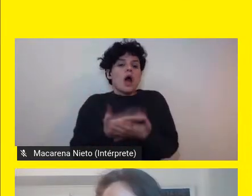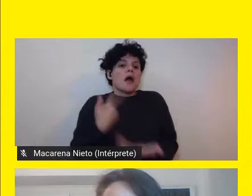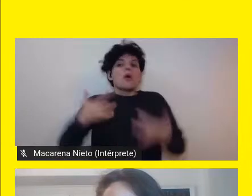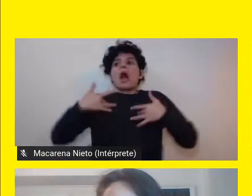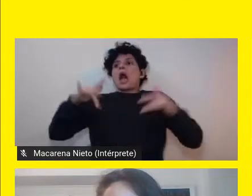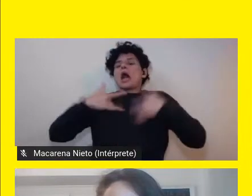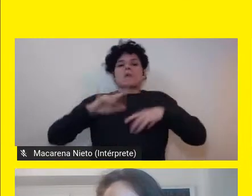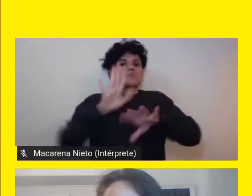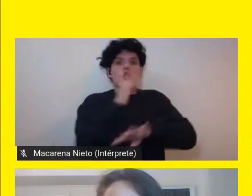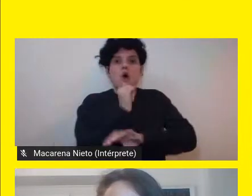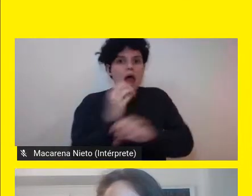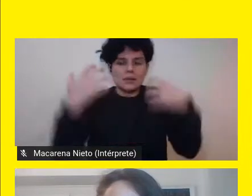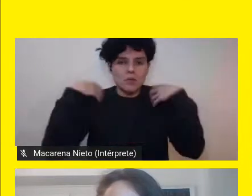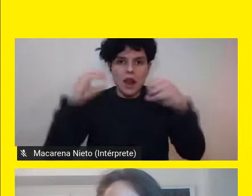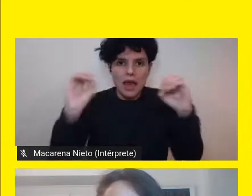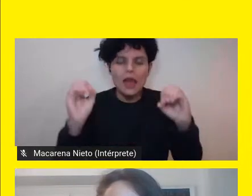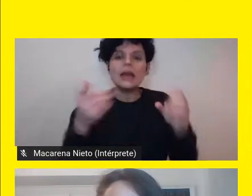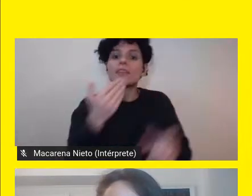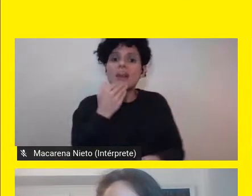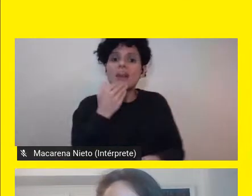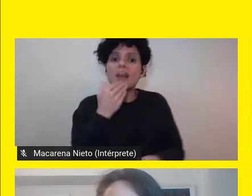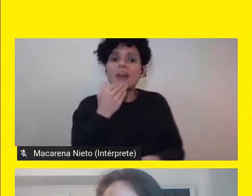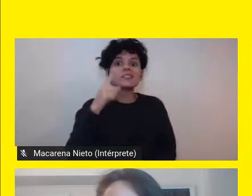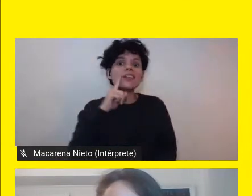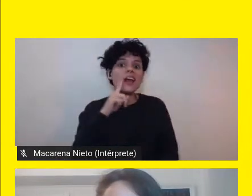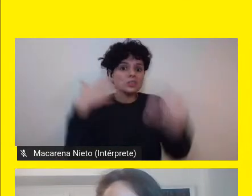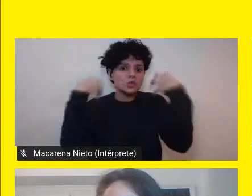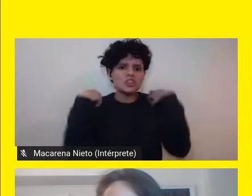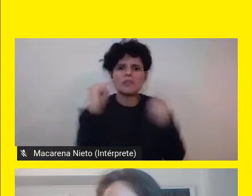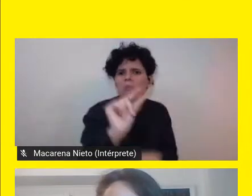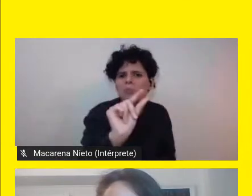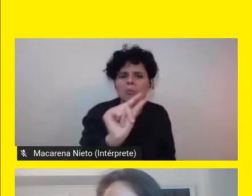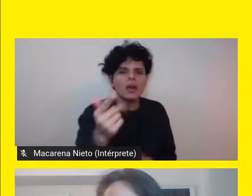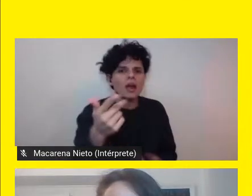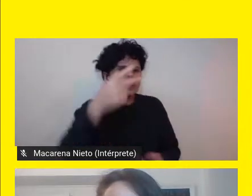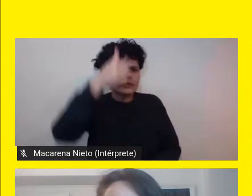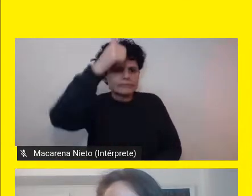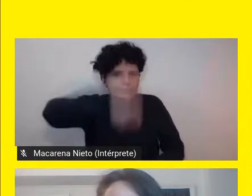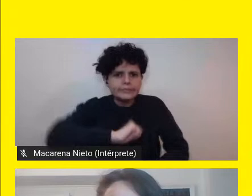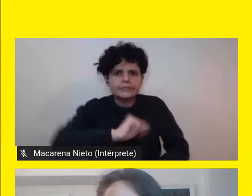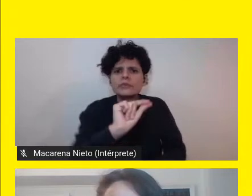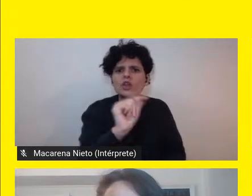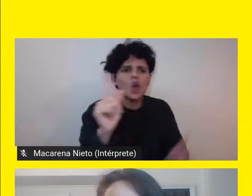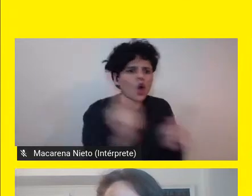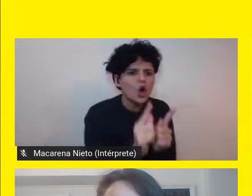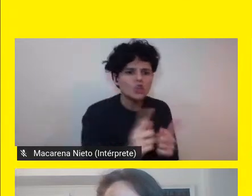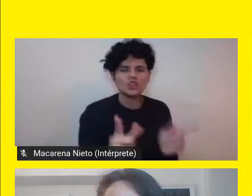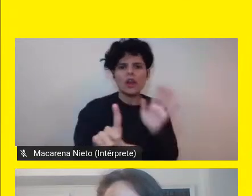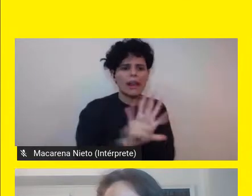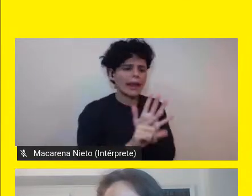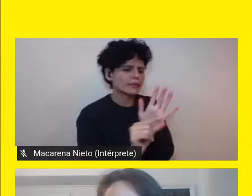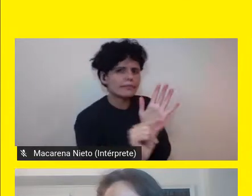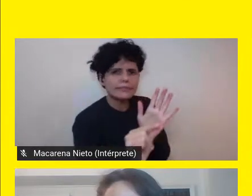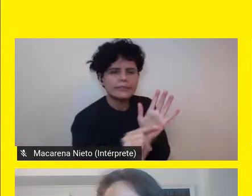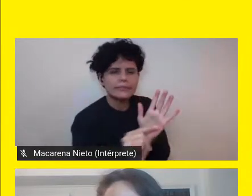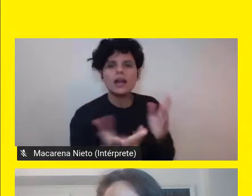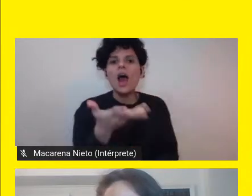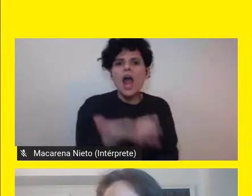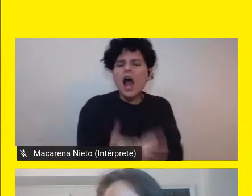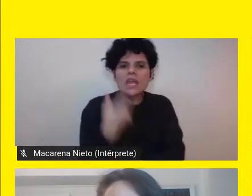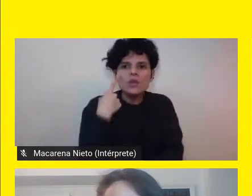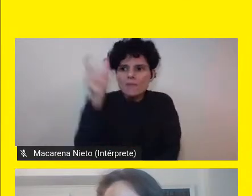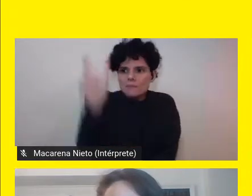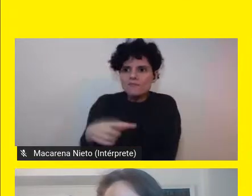estas bajas condenas, bajas leyes, obviamente hay un abandono a la